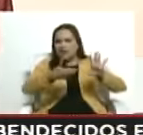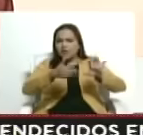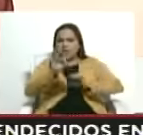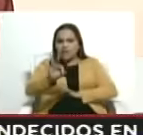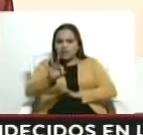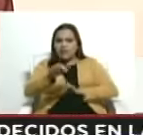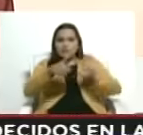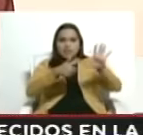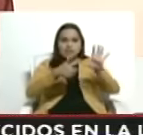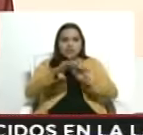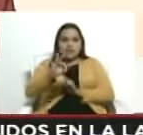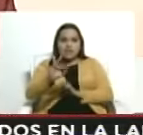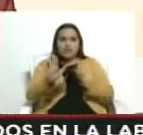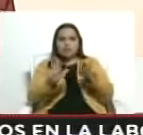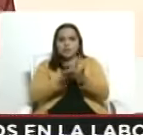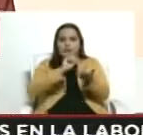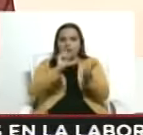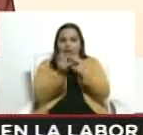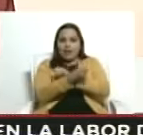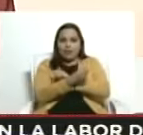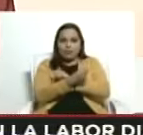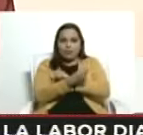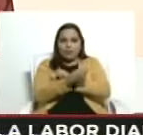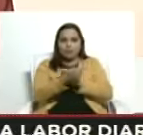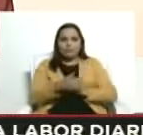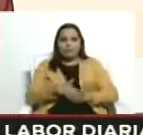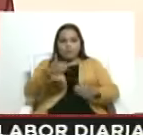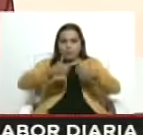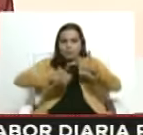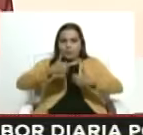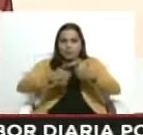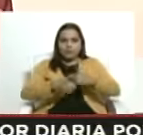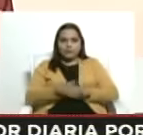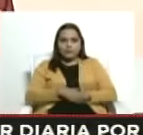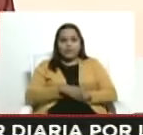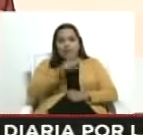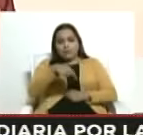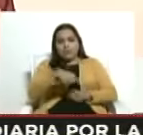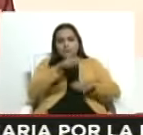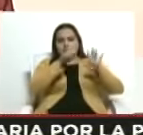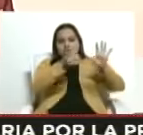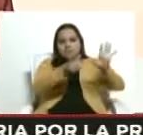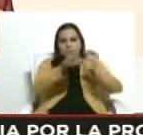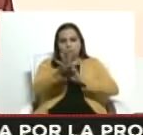63 de las modificaciones y